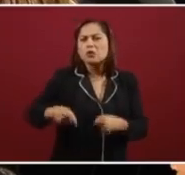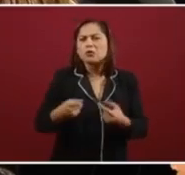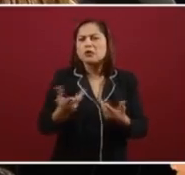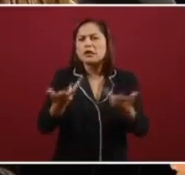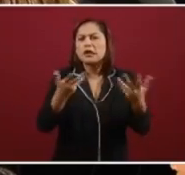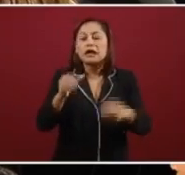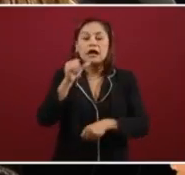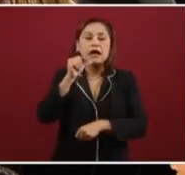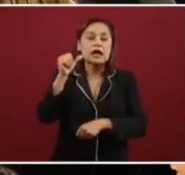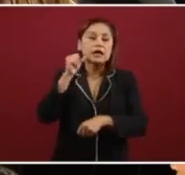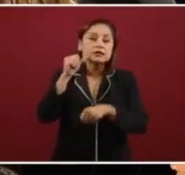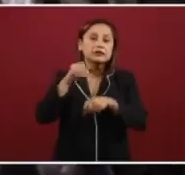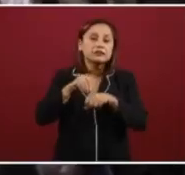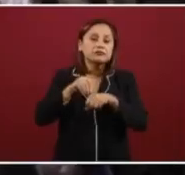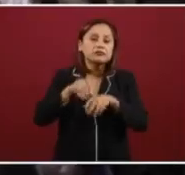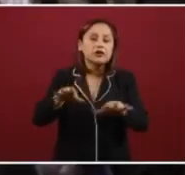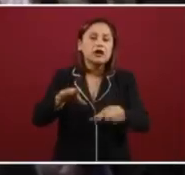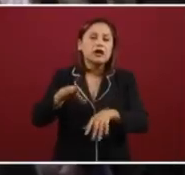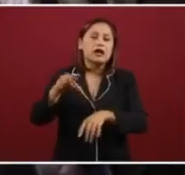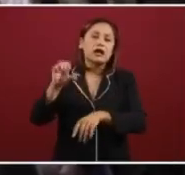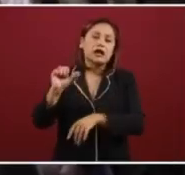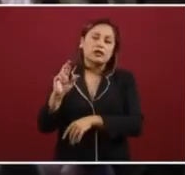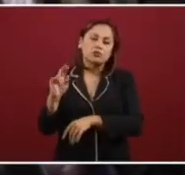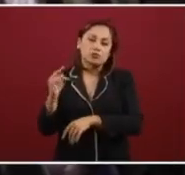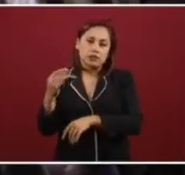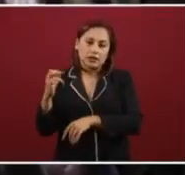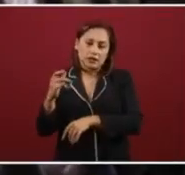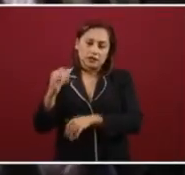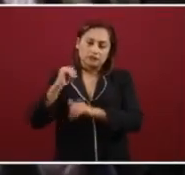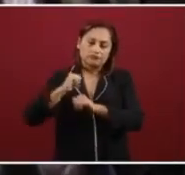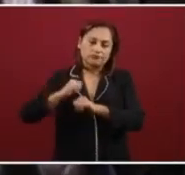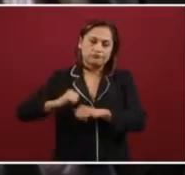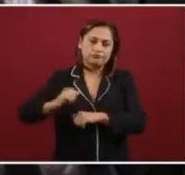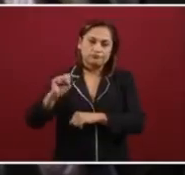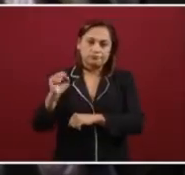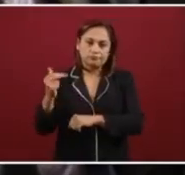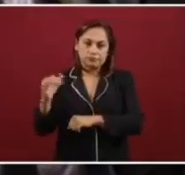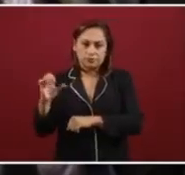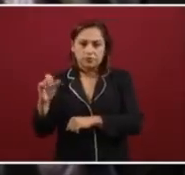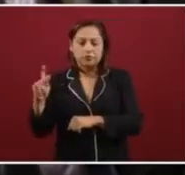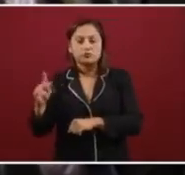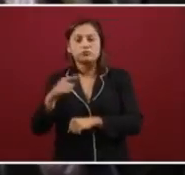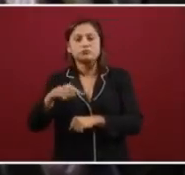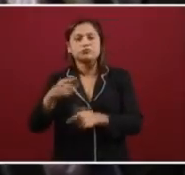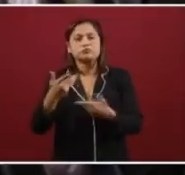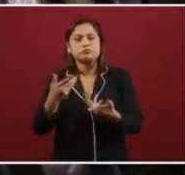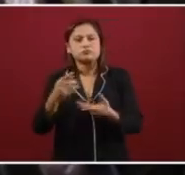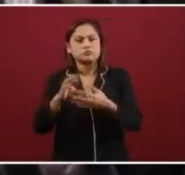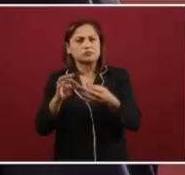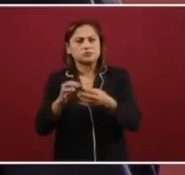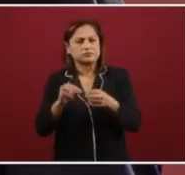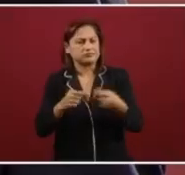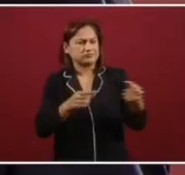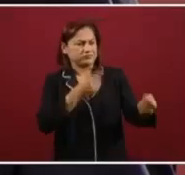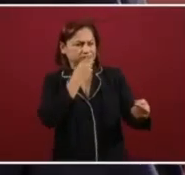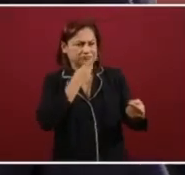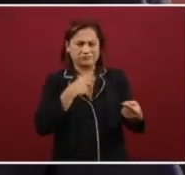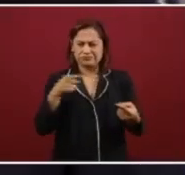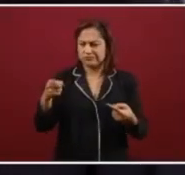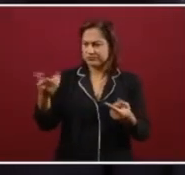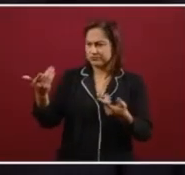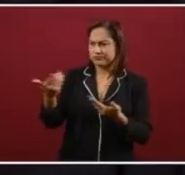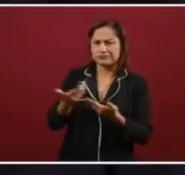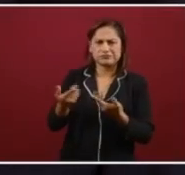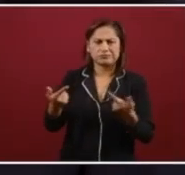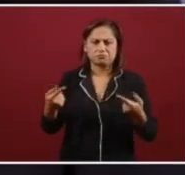El presidente Andrés Manuel López Obrador reiteró hoy su pronóstico de que la economía de México crecerá 2% durante